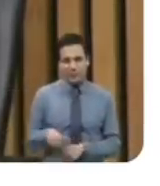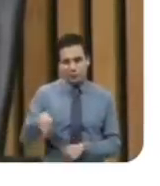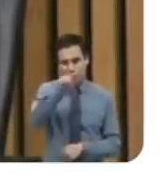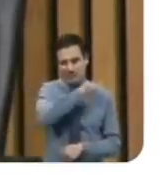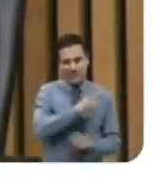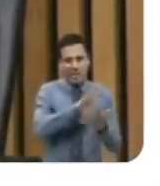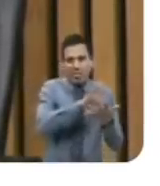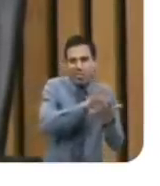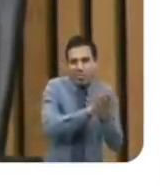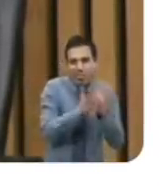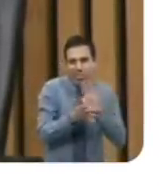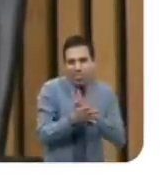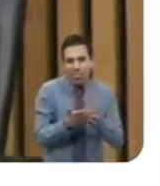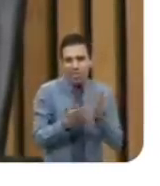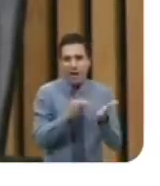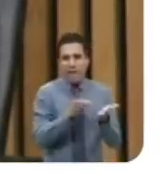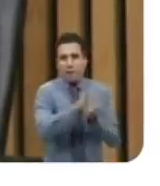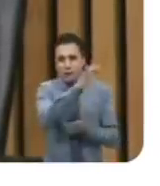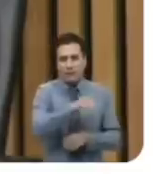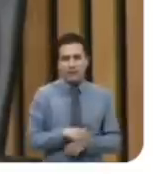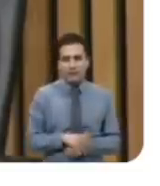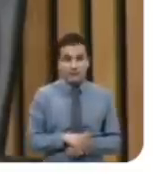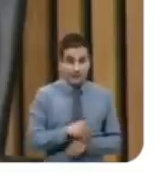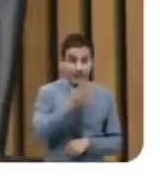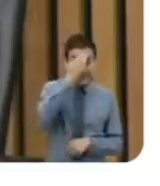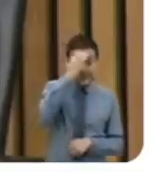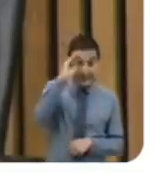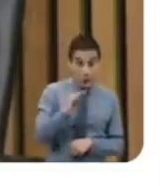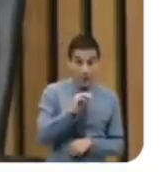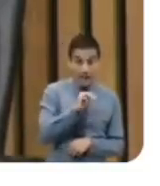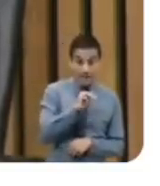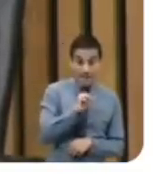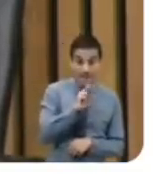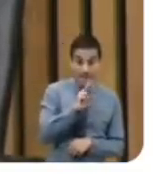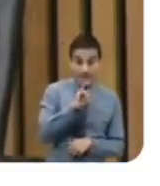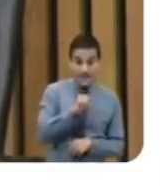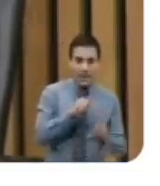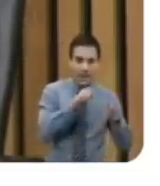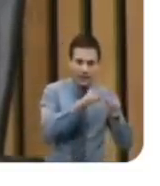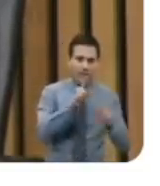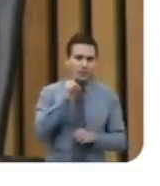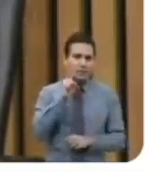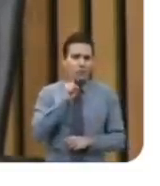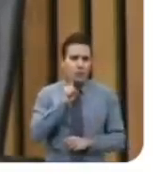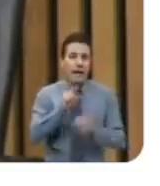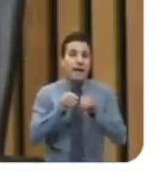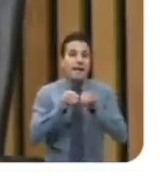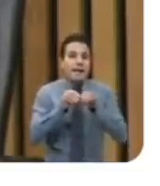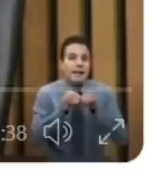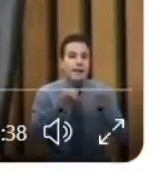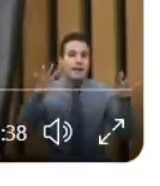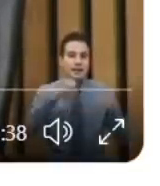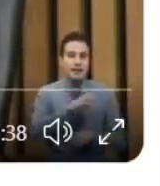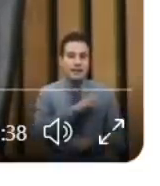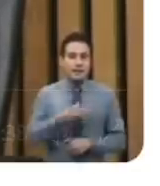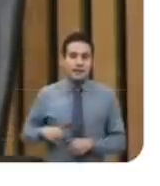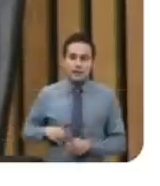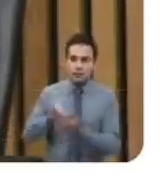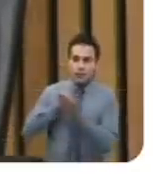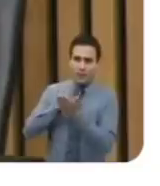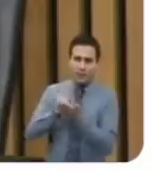propósito de la señora mariana rodríguez fue la de hacer propaganda para un candidato